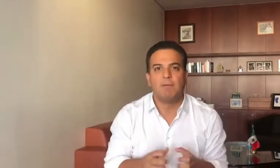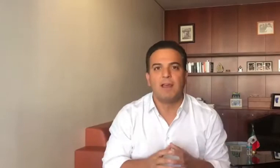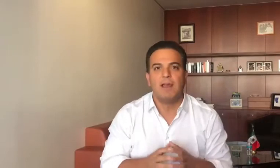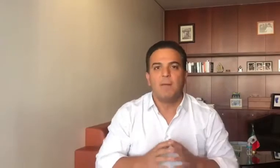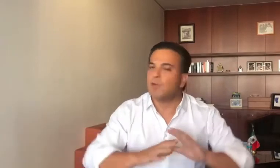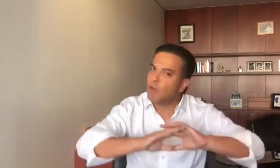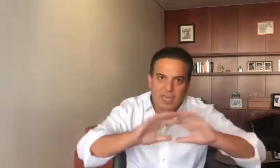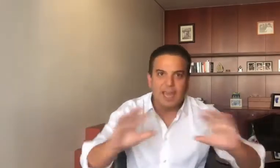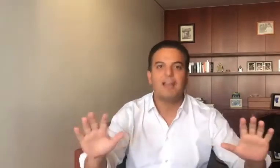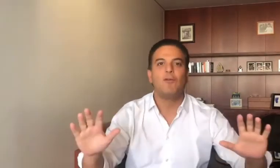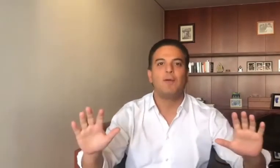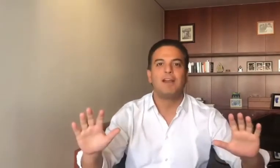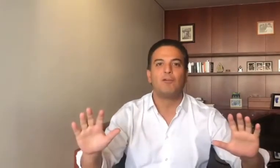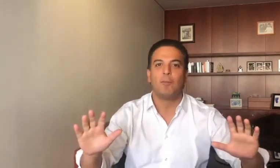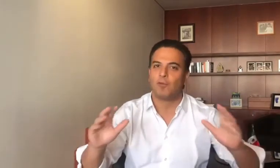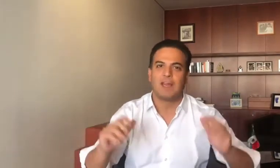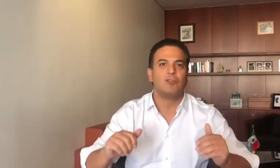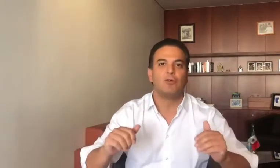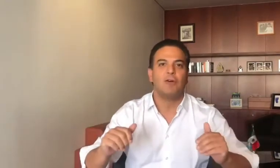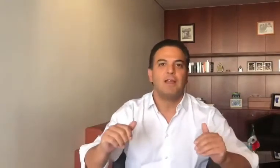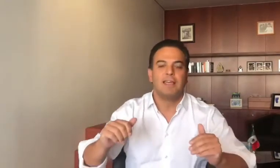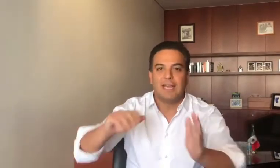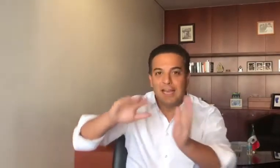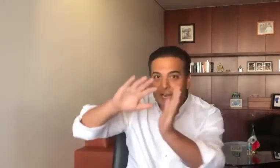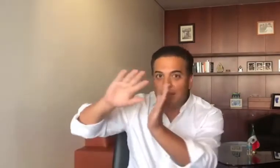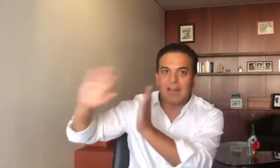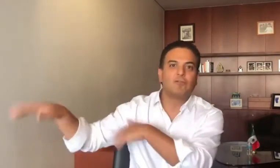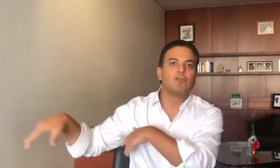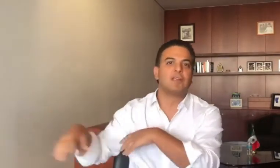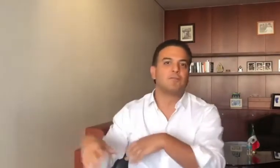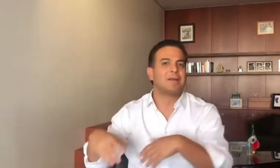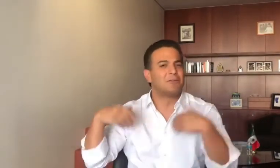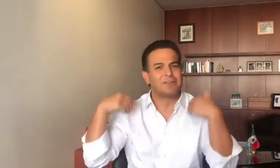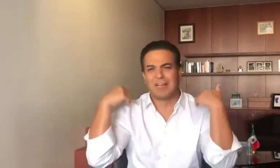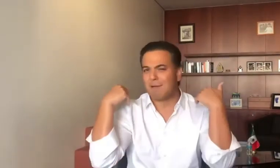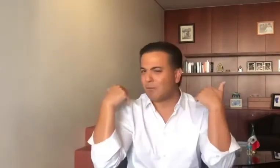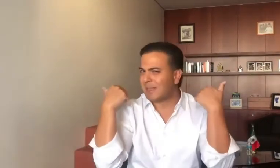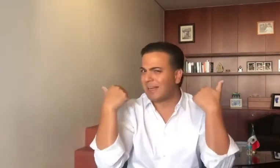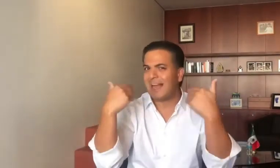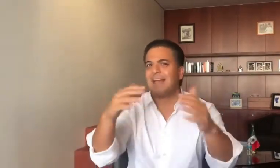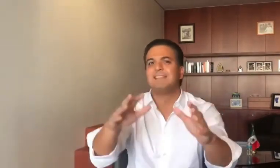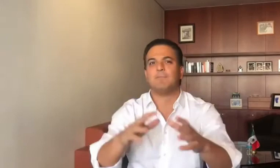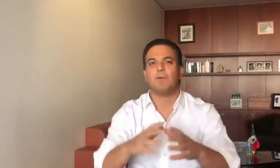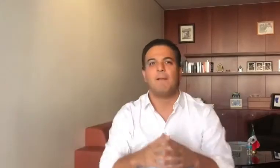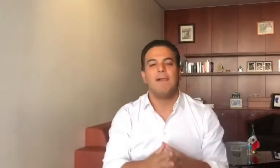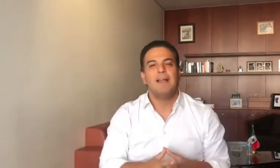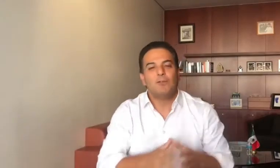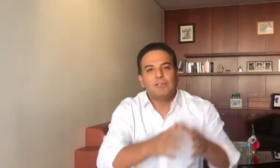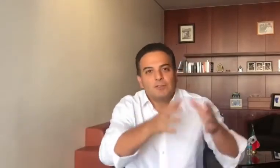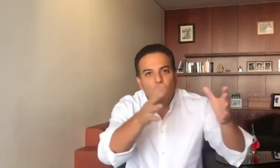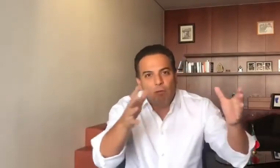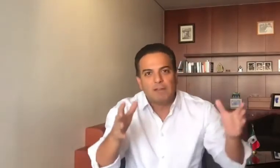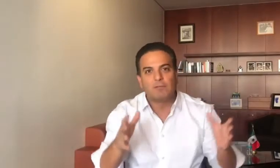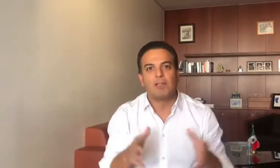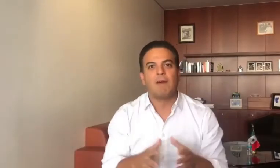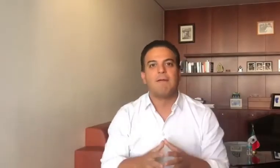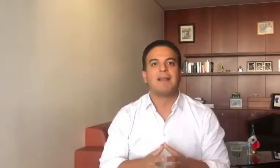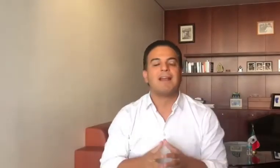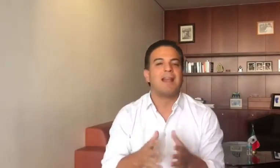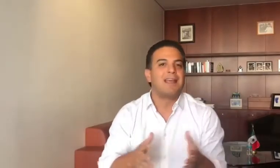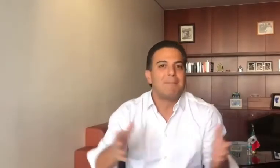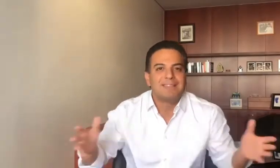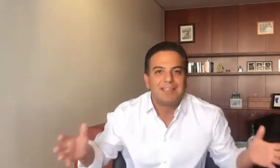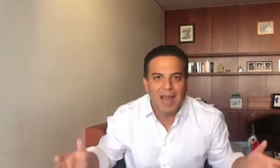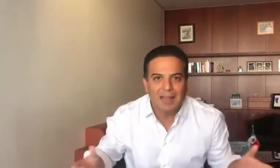barato posible. Pues no quiere el gobierno, por cierto. Quieren eliminar los contratos pasados que les va a costar carísimo. Entonces, todo esto te va a